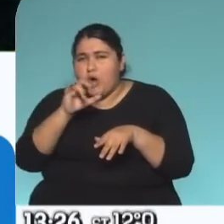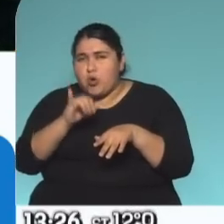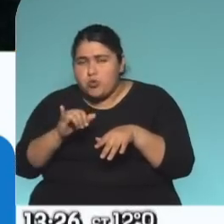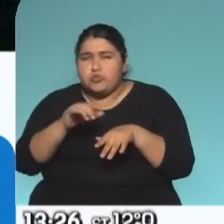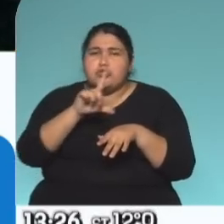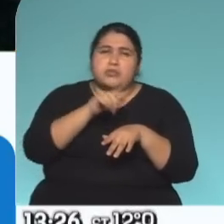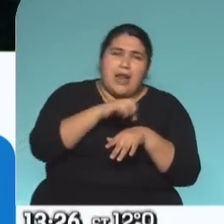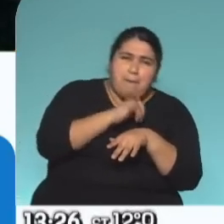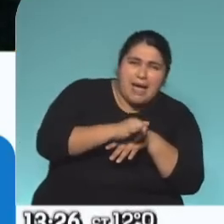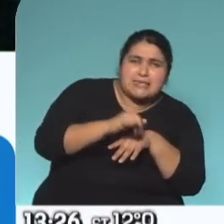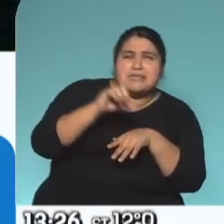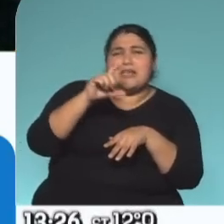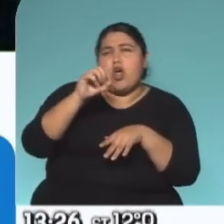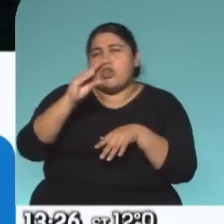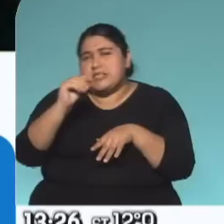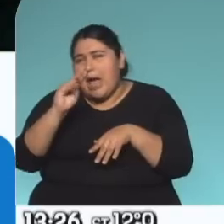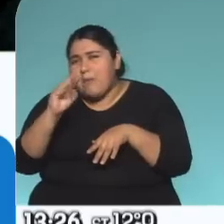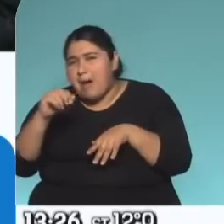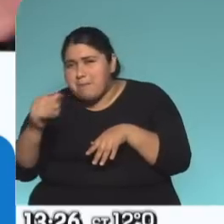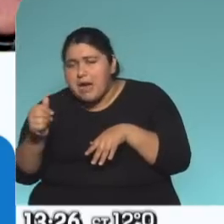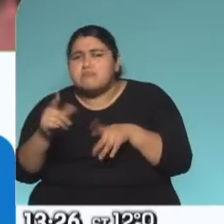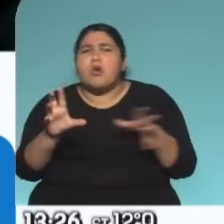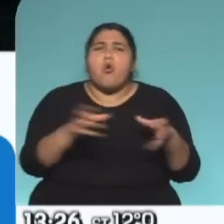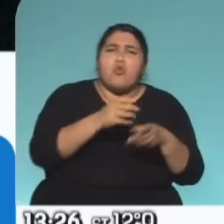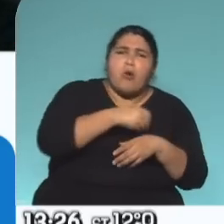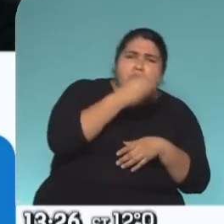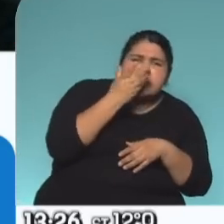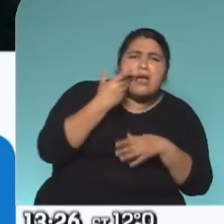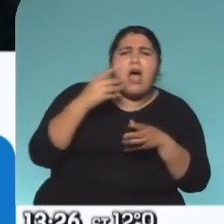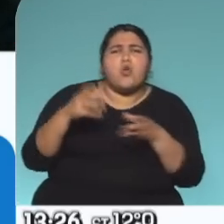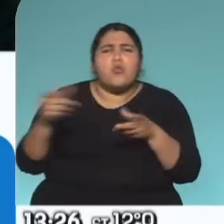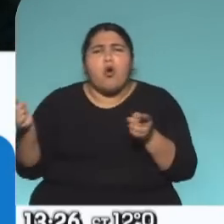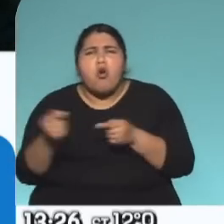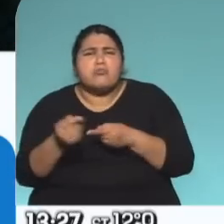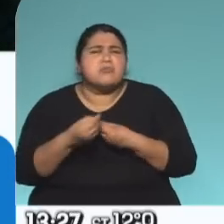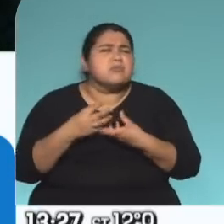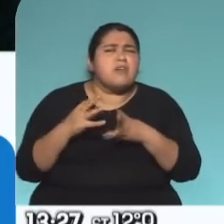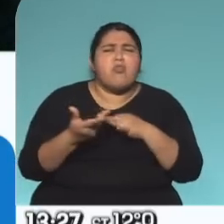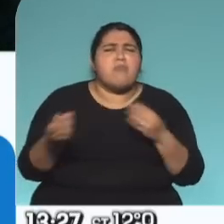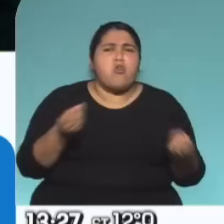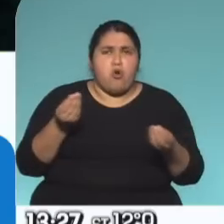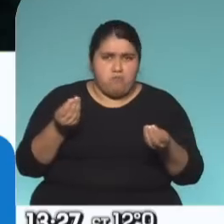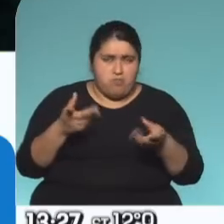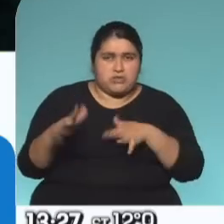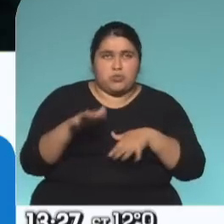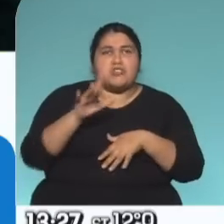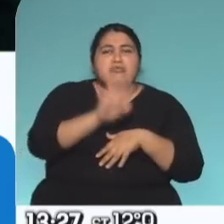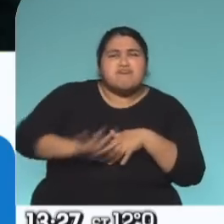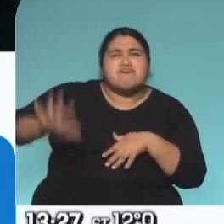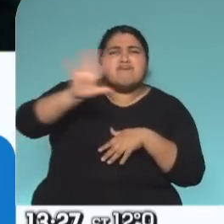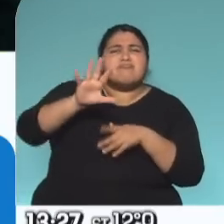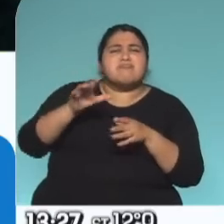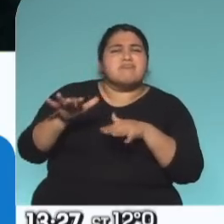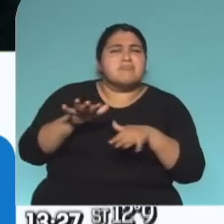demás. ¿Cómo se distribuyen entre oficialismo y oposición, o entre las diferentes fórmulas, mejor dicho, la cuestión regional y territorial del